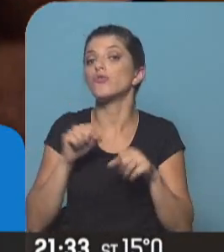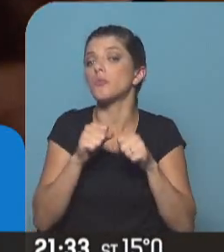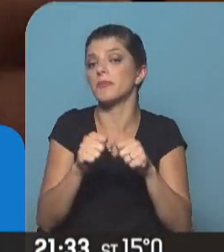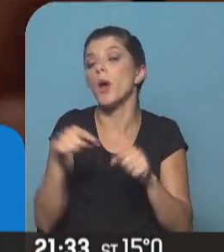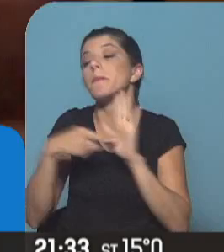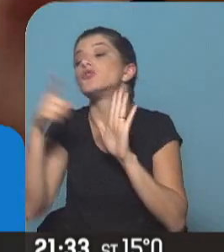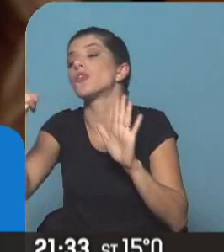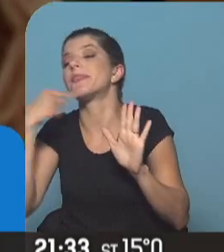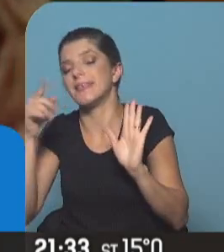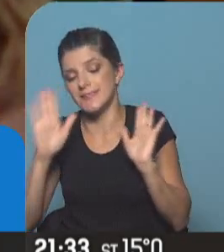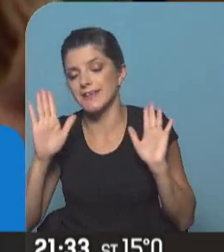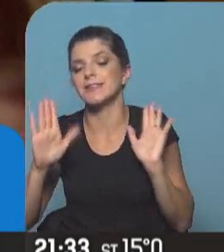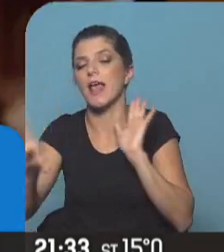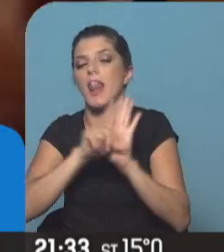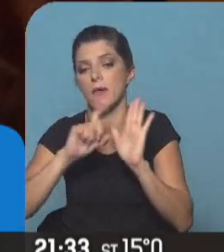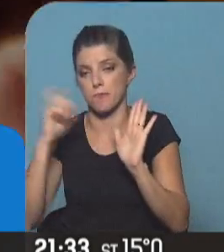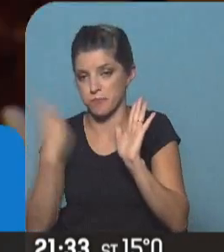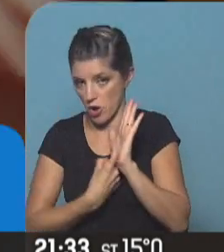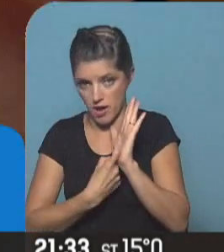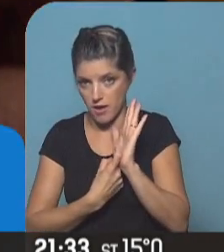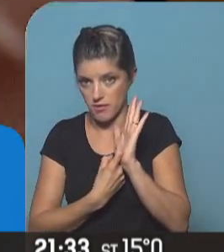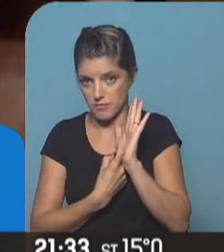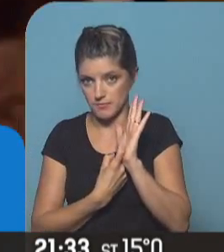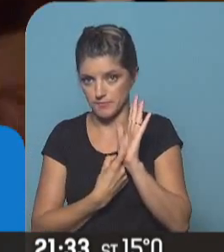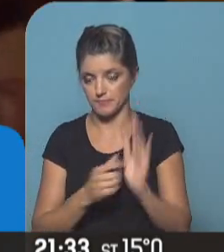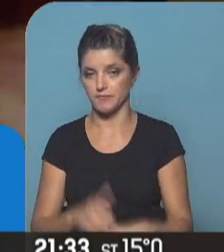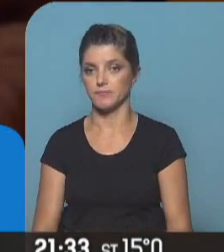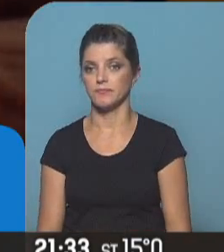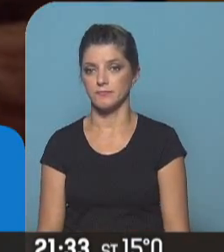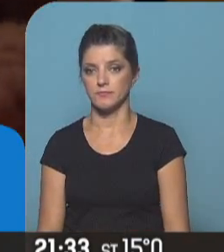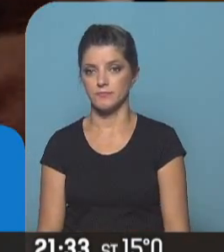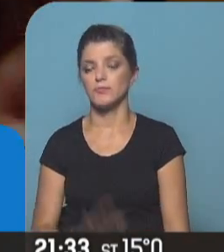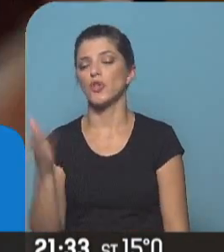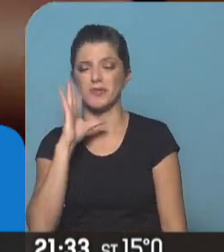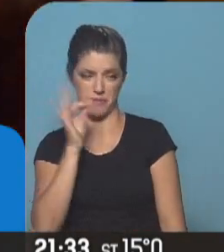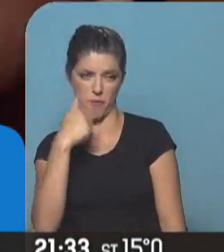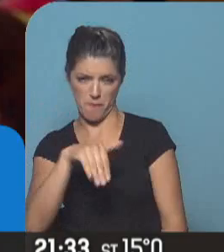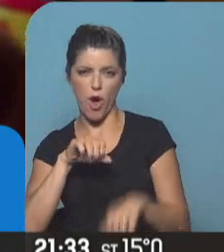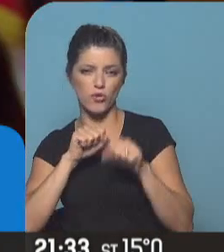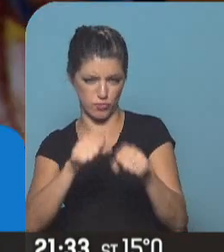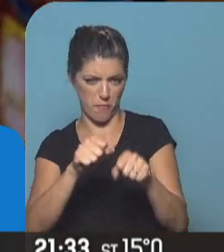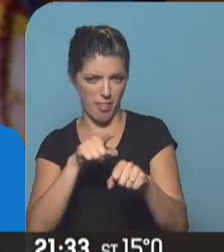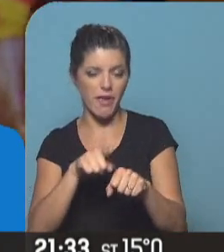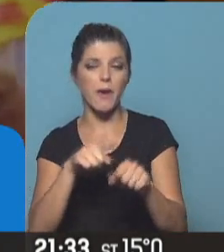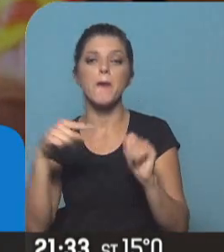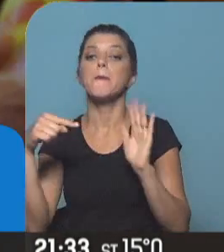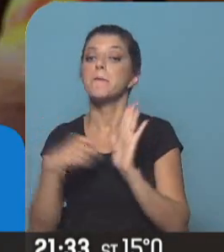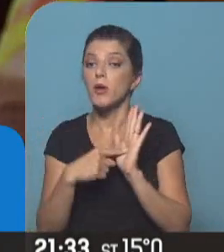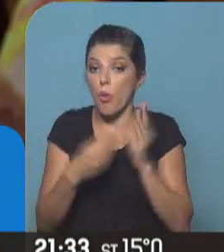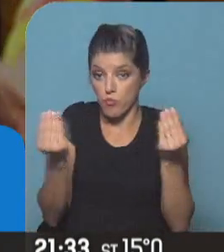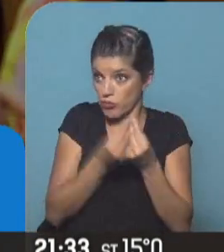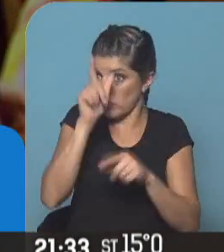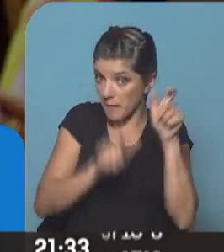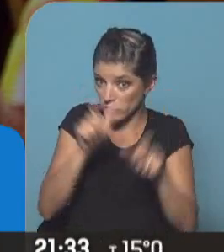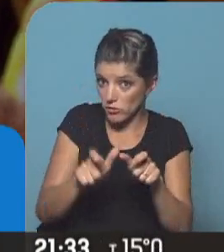está suspendido sino hay una cuestión de fondo no hay duda de que lo iban a suspender pero en todo caso hay una reivindicación de millones de